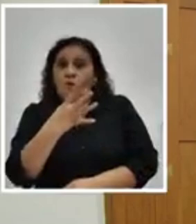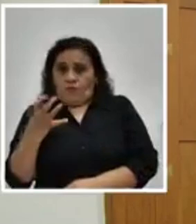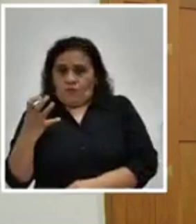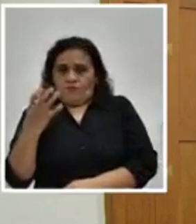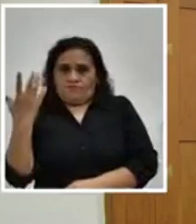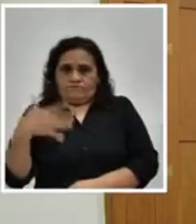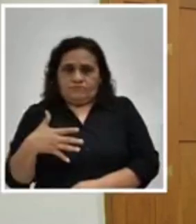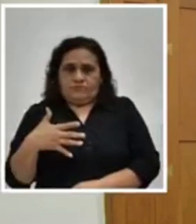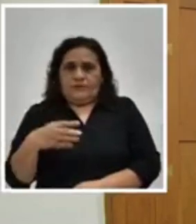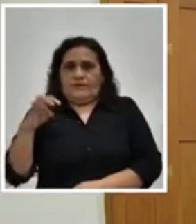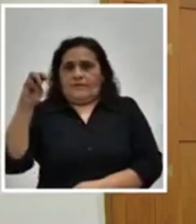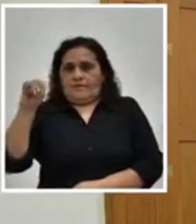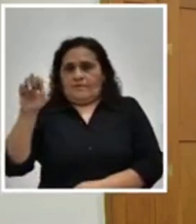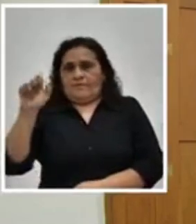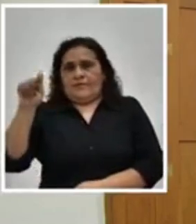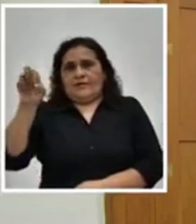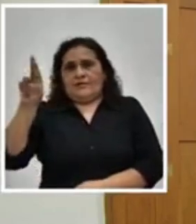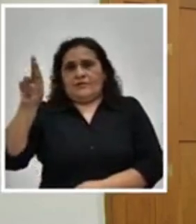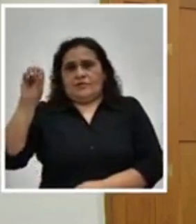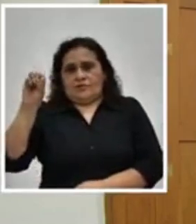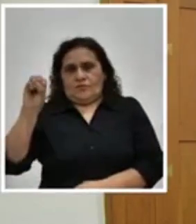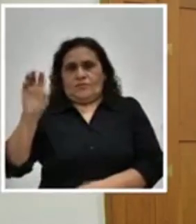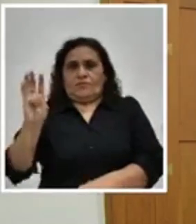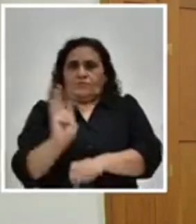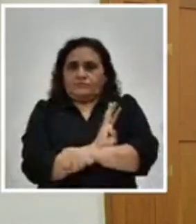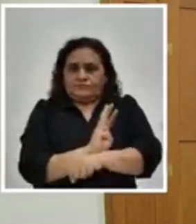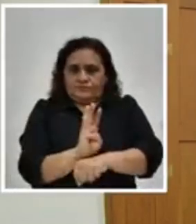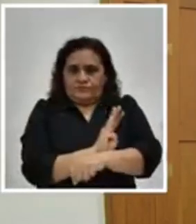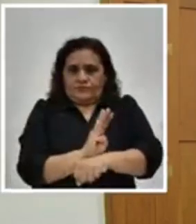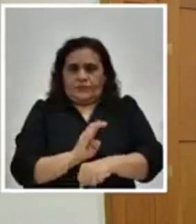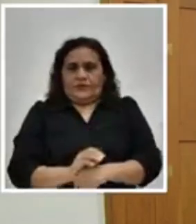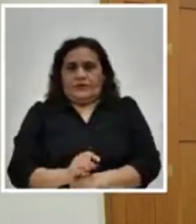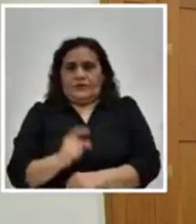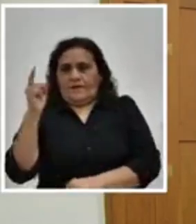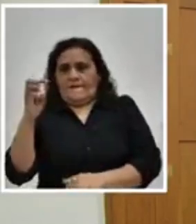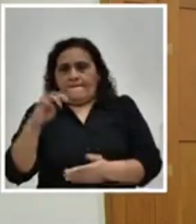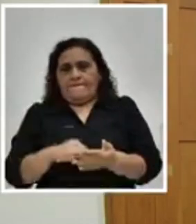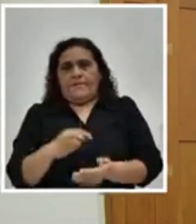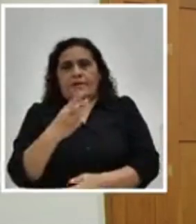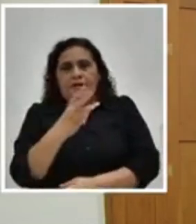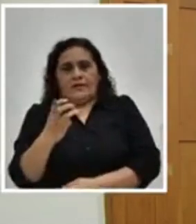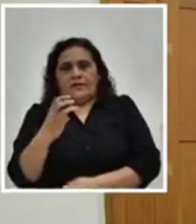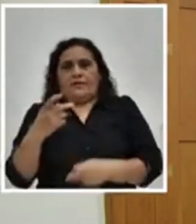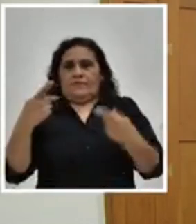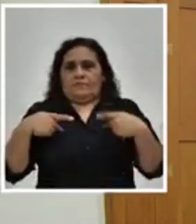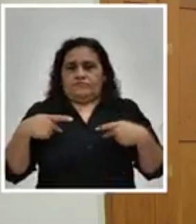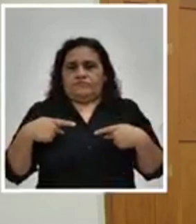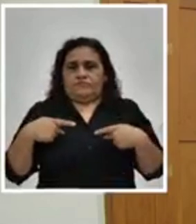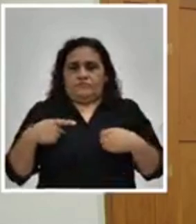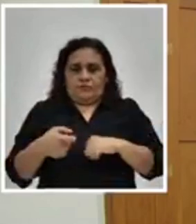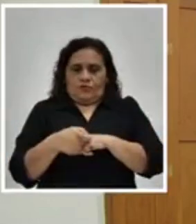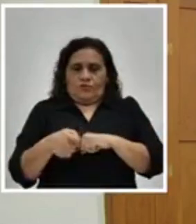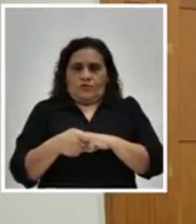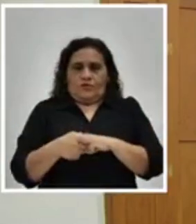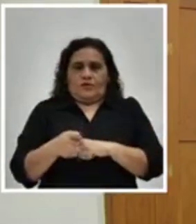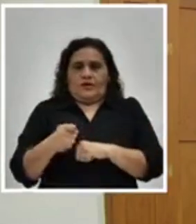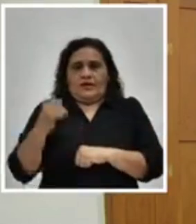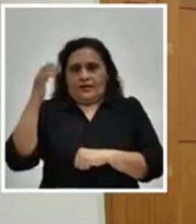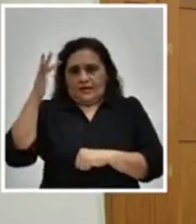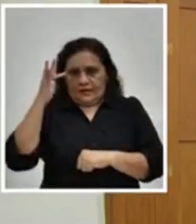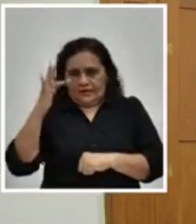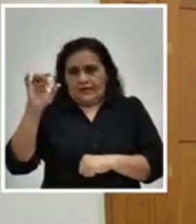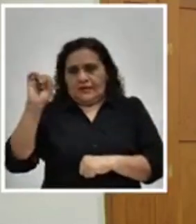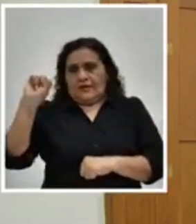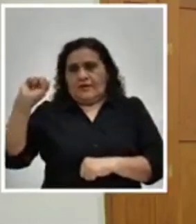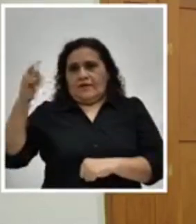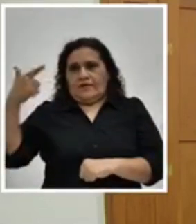7.910 metros cuadrados, beneficiando directamente a 1.300 habitantes en la comisaría de San Ignacio.